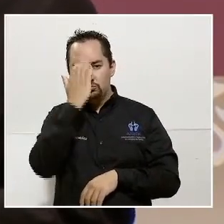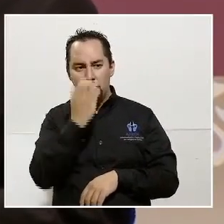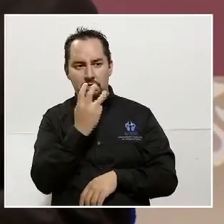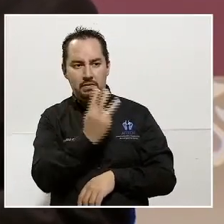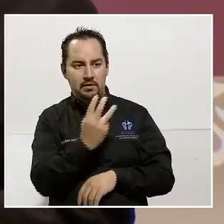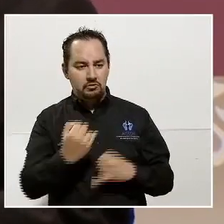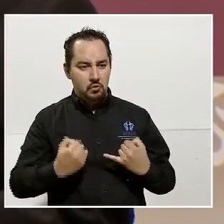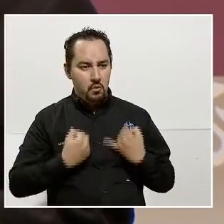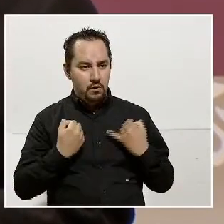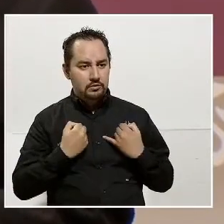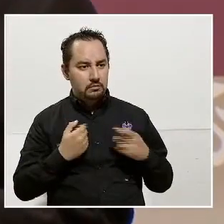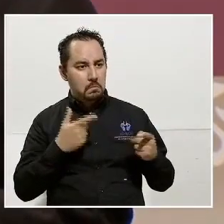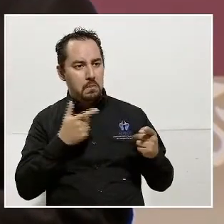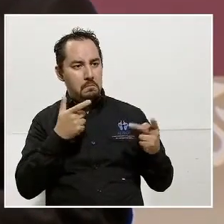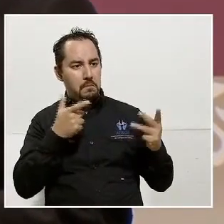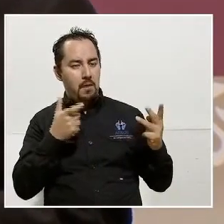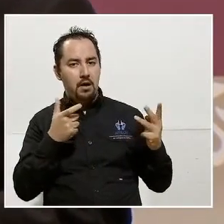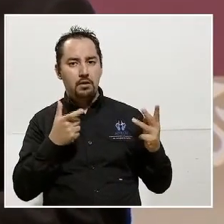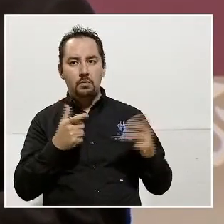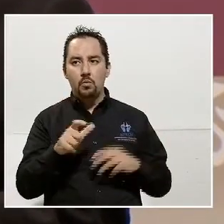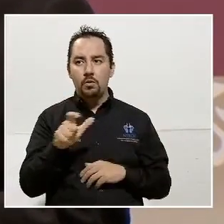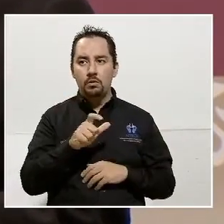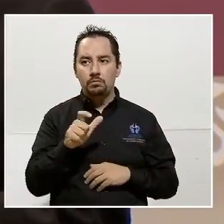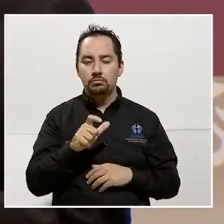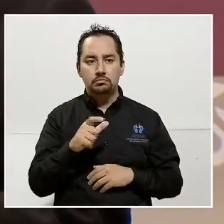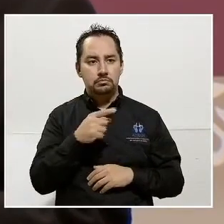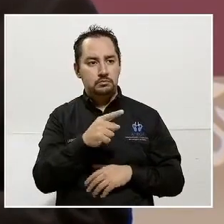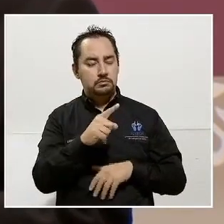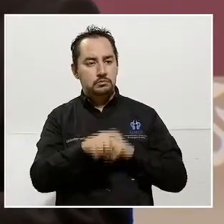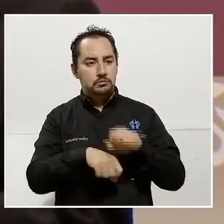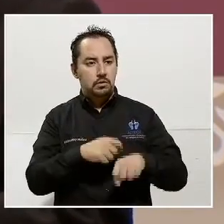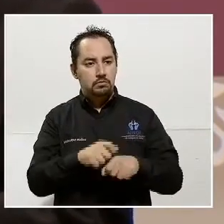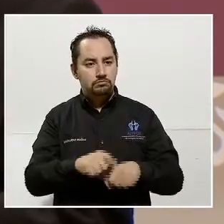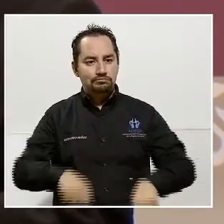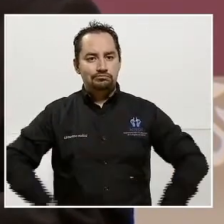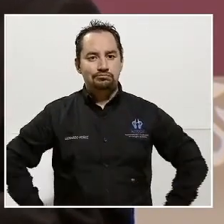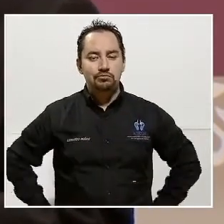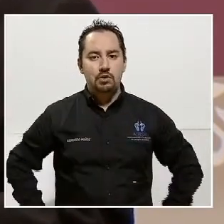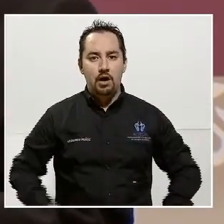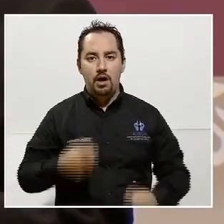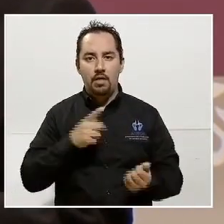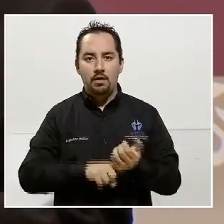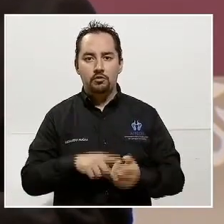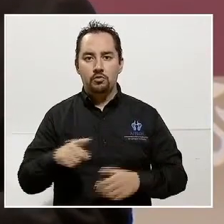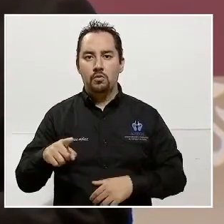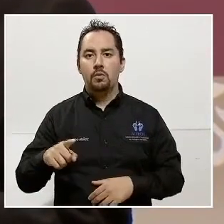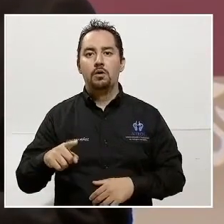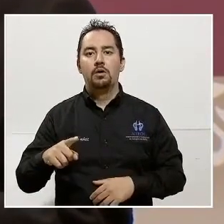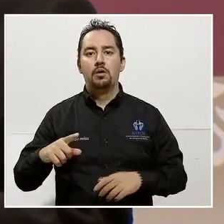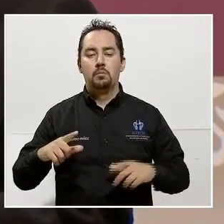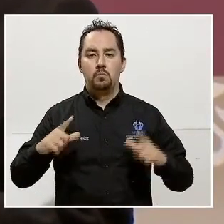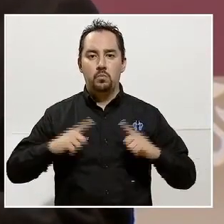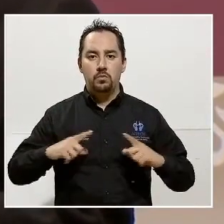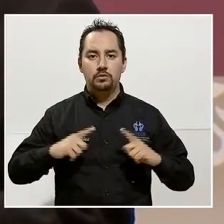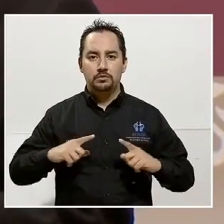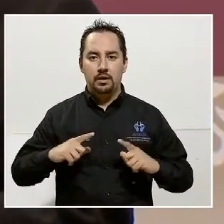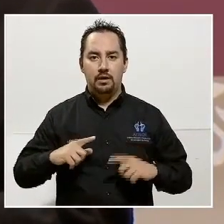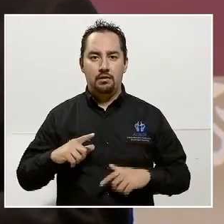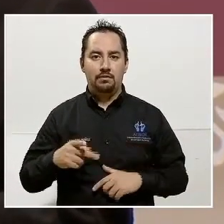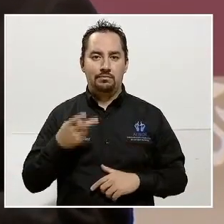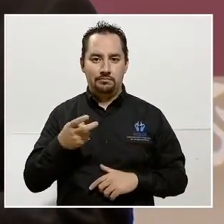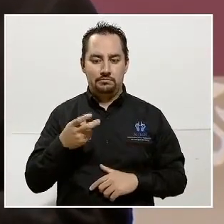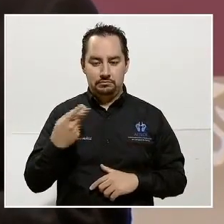jóvenes insurgentes cuando ya se encontraban aprehendidos en las oficinas de la Policía Judicial de esta ciudad.